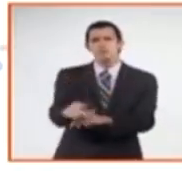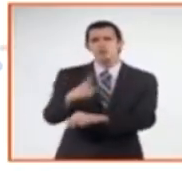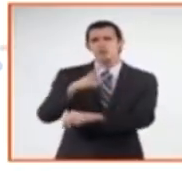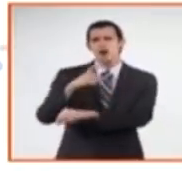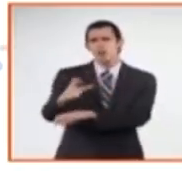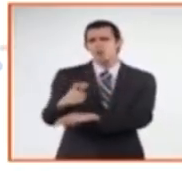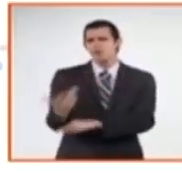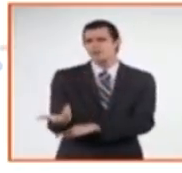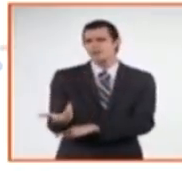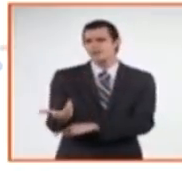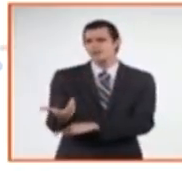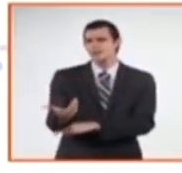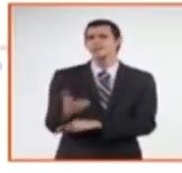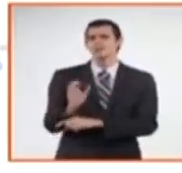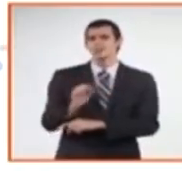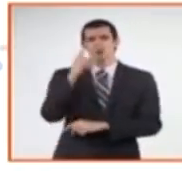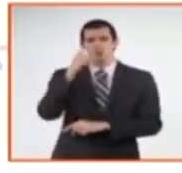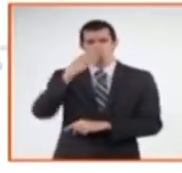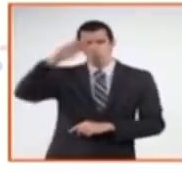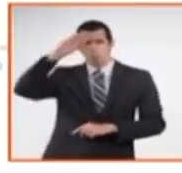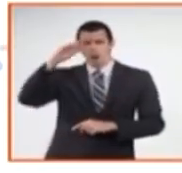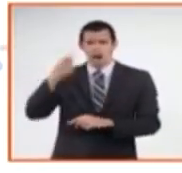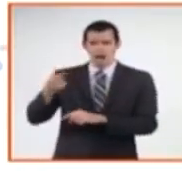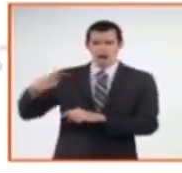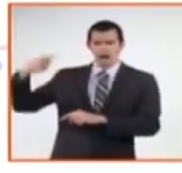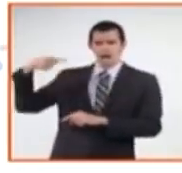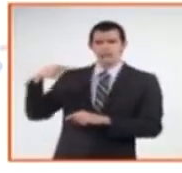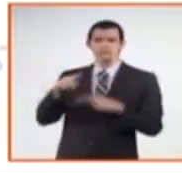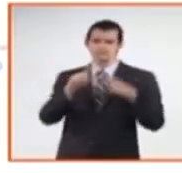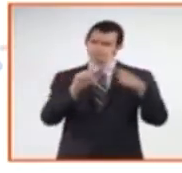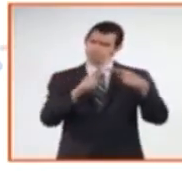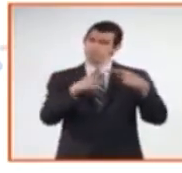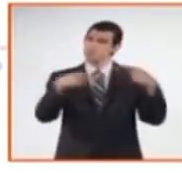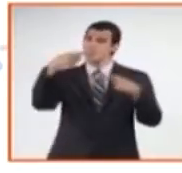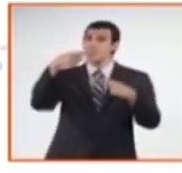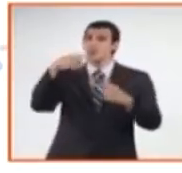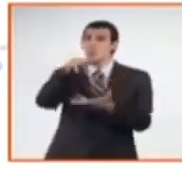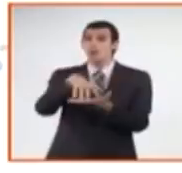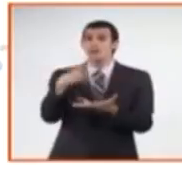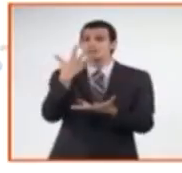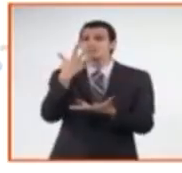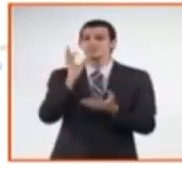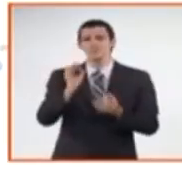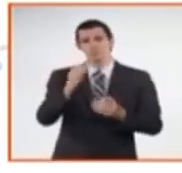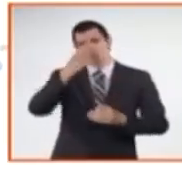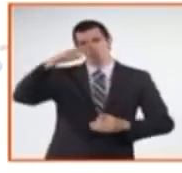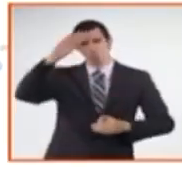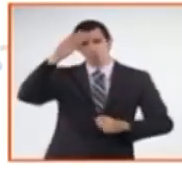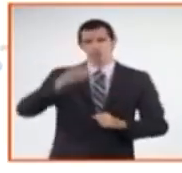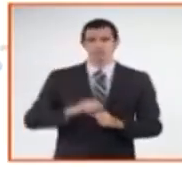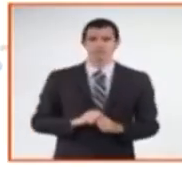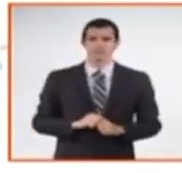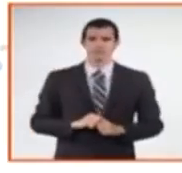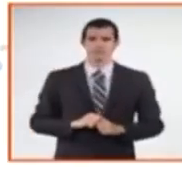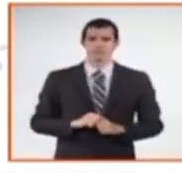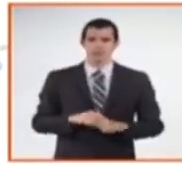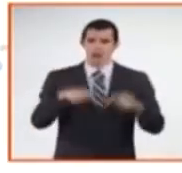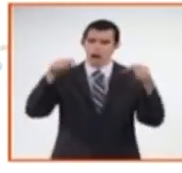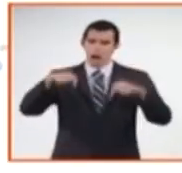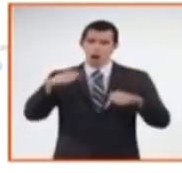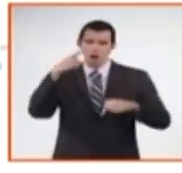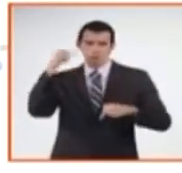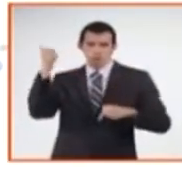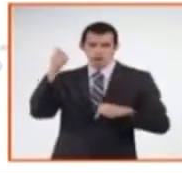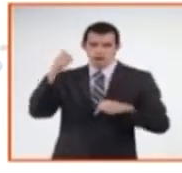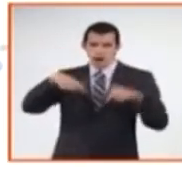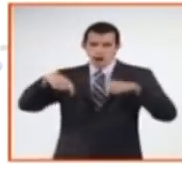el día que en estos momentos al día de hoy estamos en el segundo lugar el segundo lugar de los países con mayor ritmo de